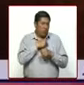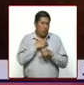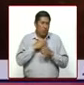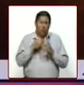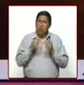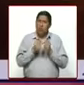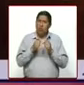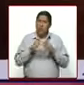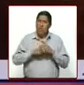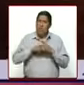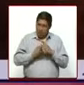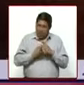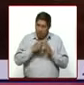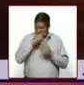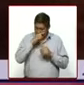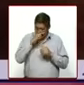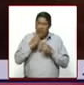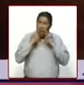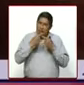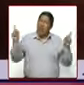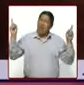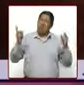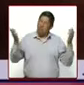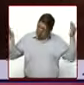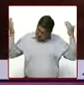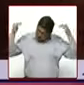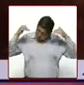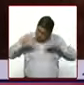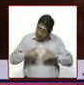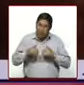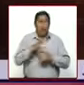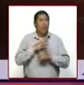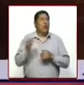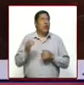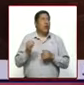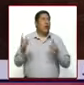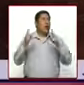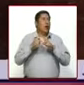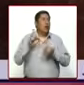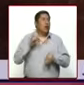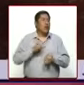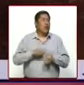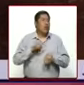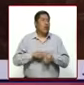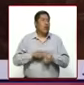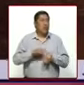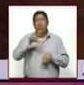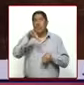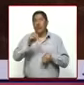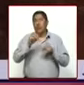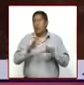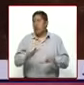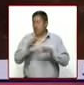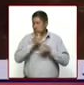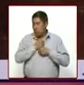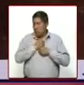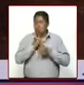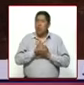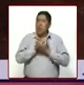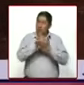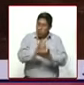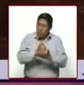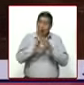inicio de que nos declaramos en desastre, ¿no? Y hasta el momento no hemos recibido ayuda,